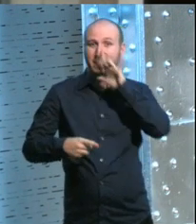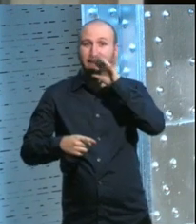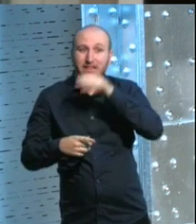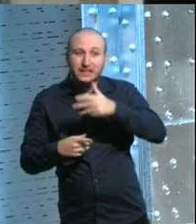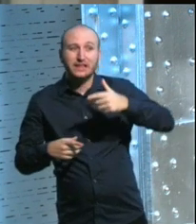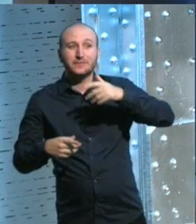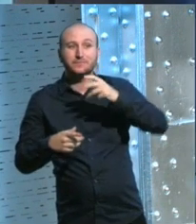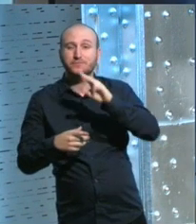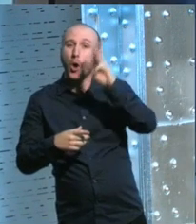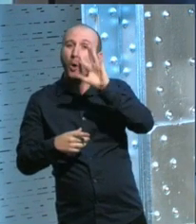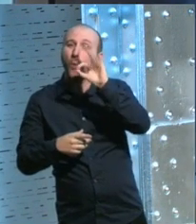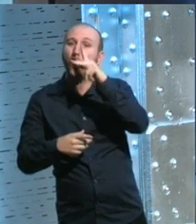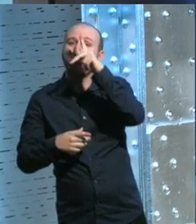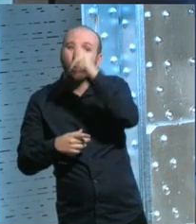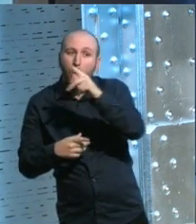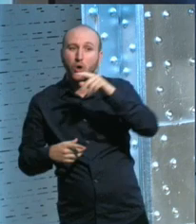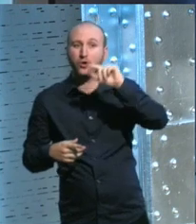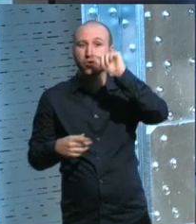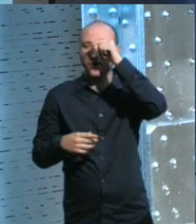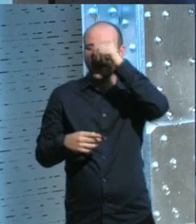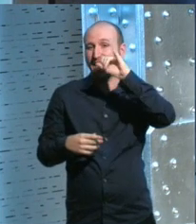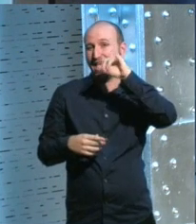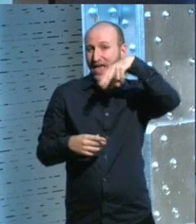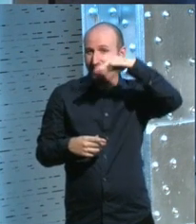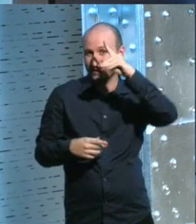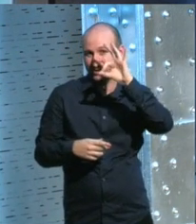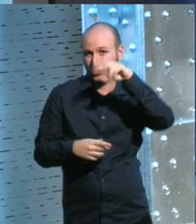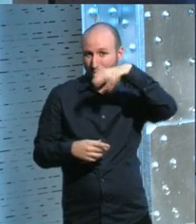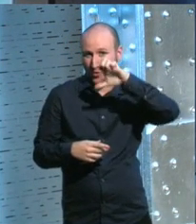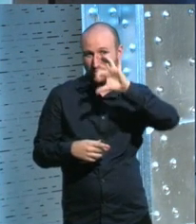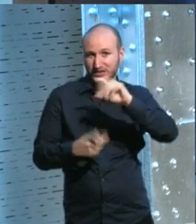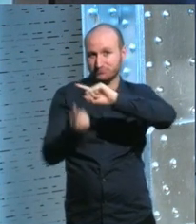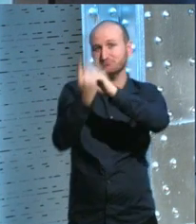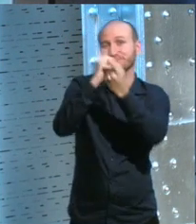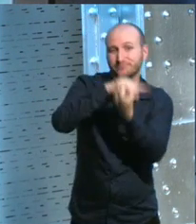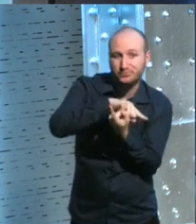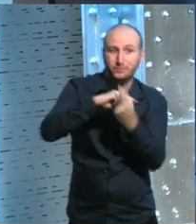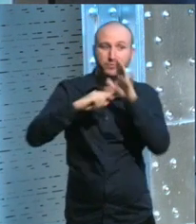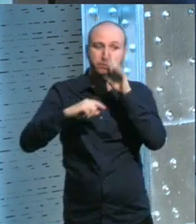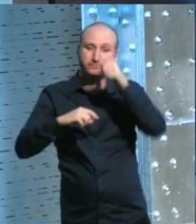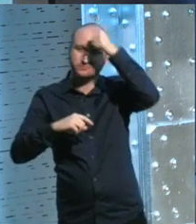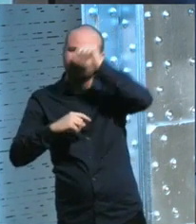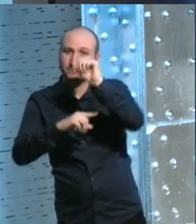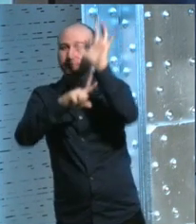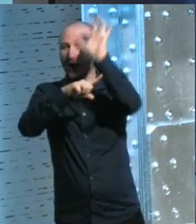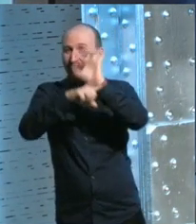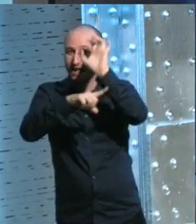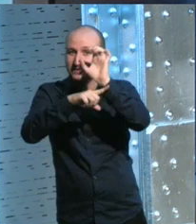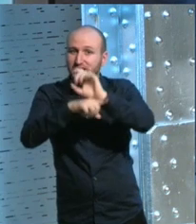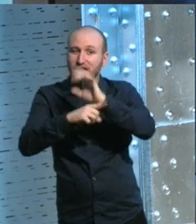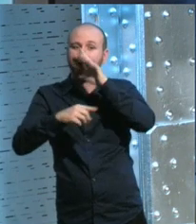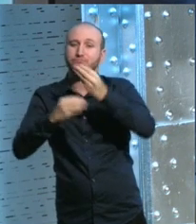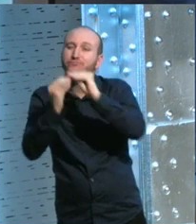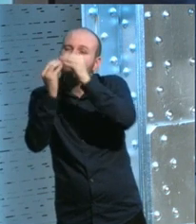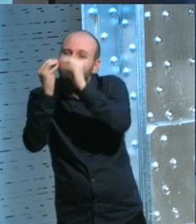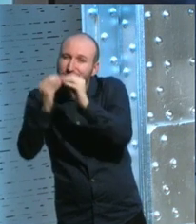porque wok en indonesio se dice wajan, y la idea es que él hace antenas así para que en las favelas